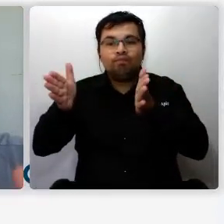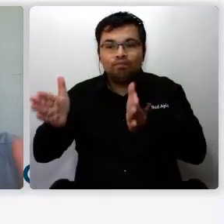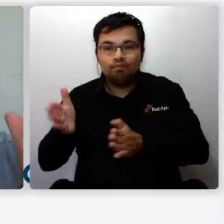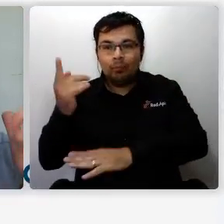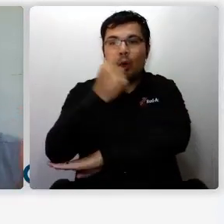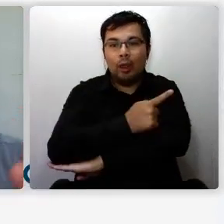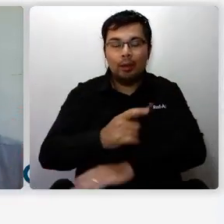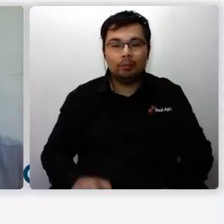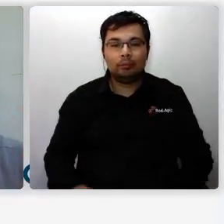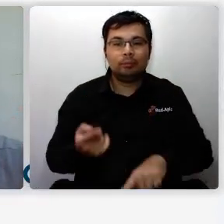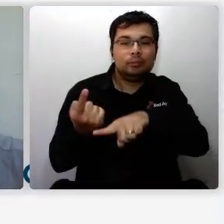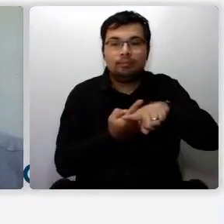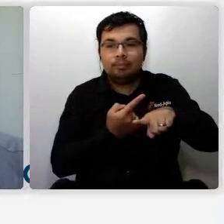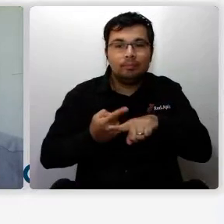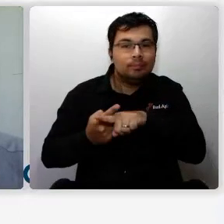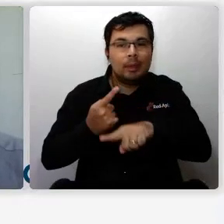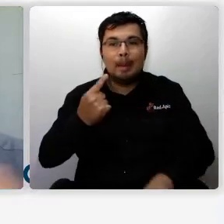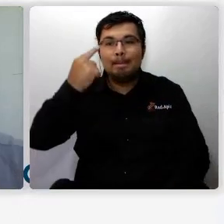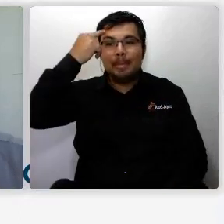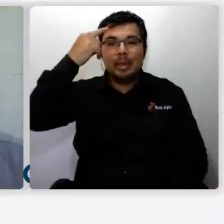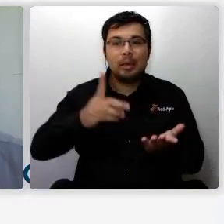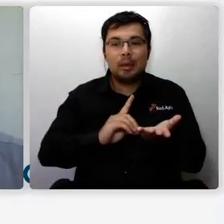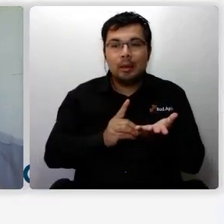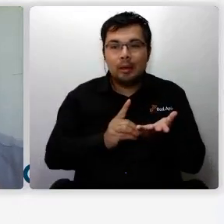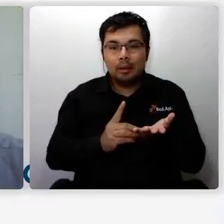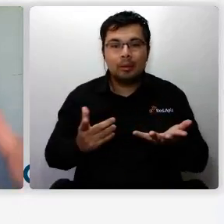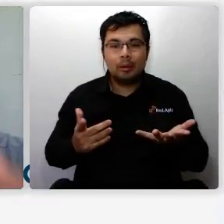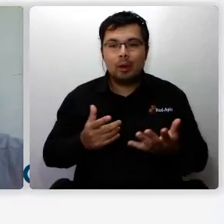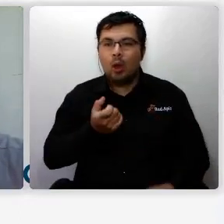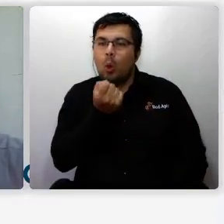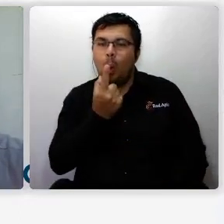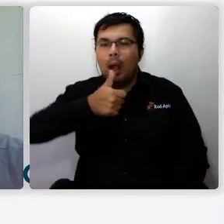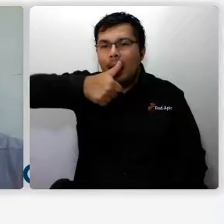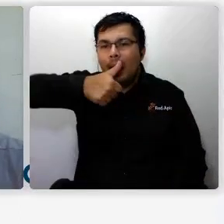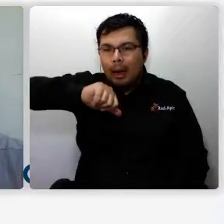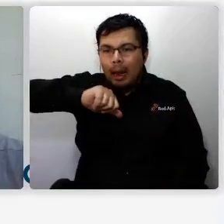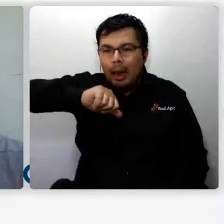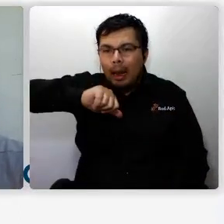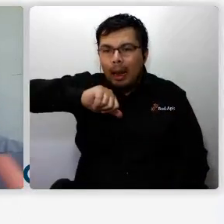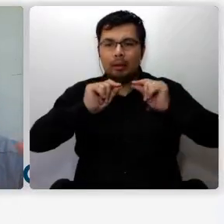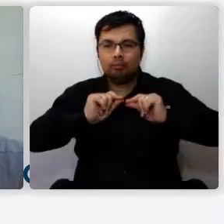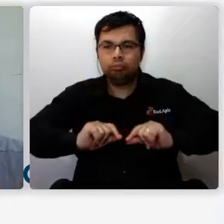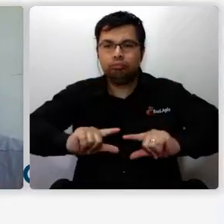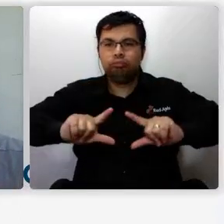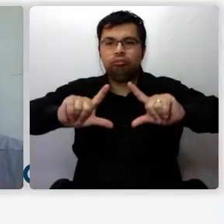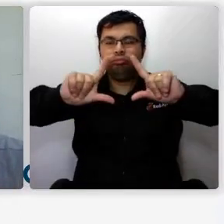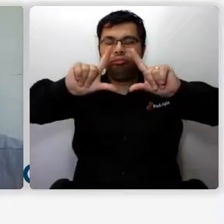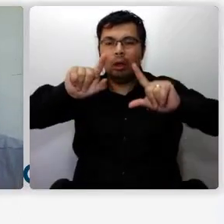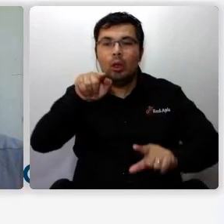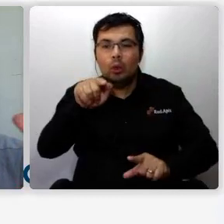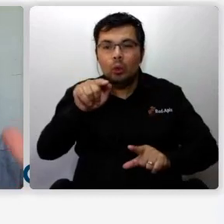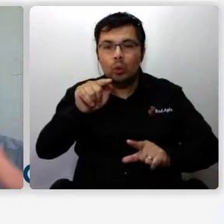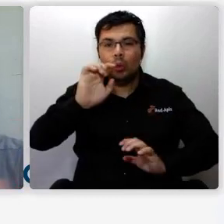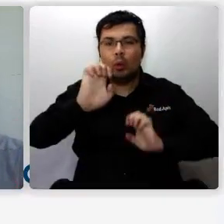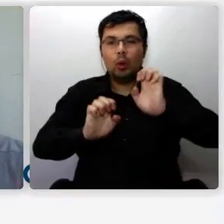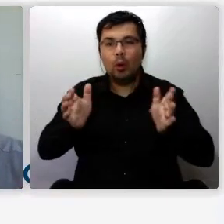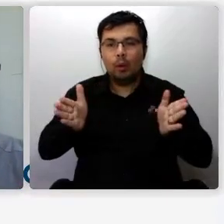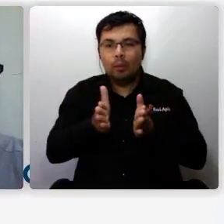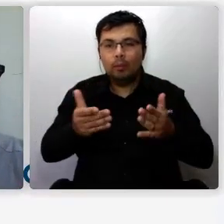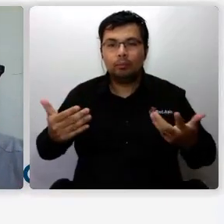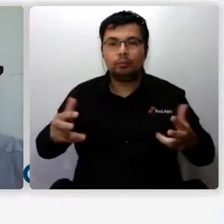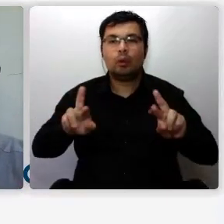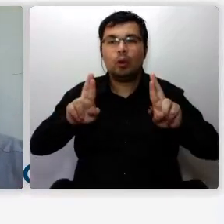digital, las claves para poder potenciar tu PYME. Reactiva Digital, el centro del negocio, ojalá desde el mundo de la reactivación. Bueno, aquí vamos a